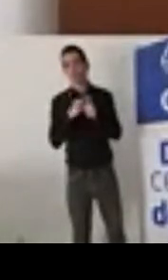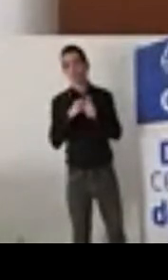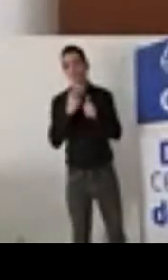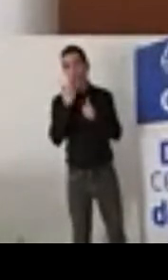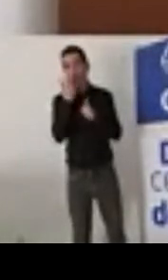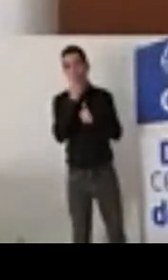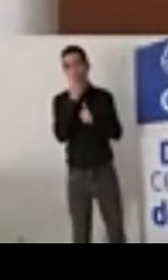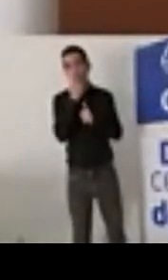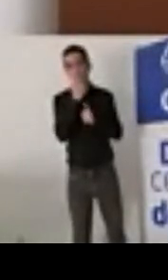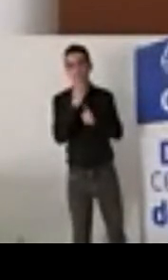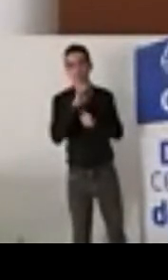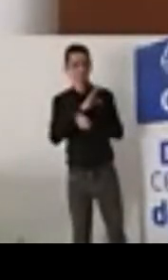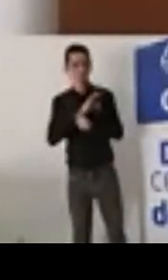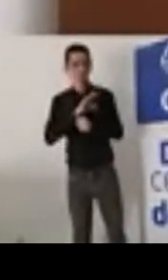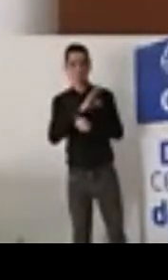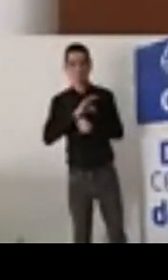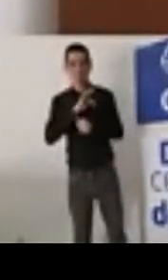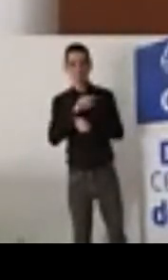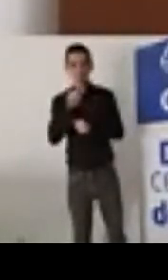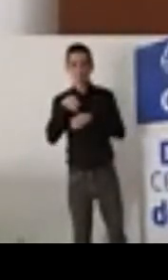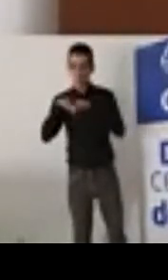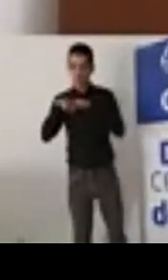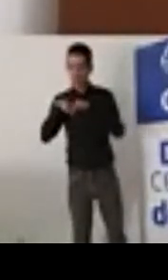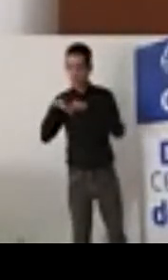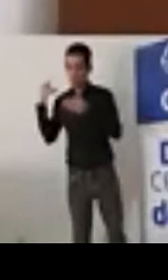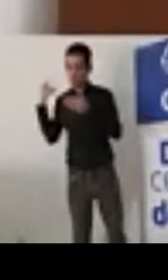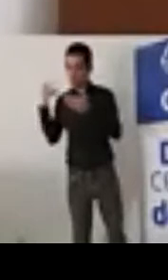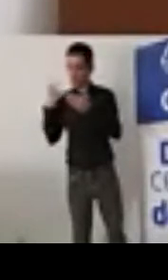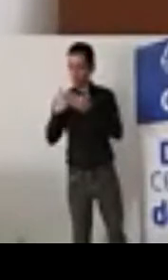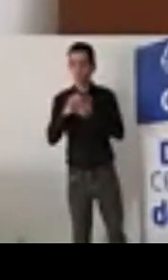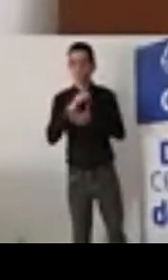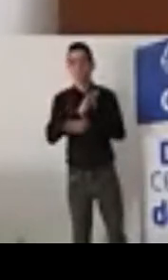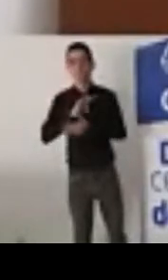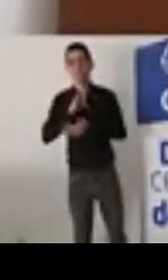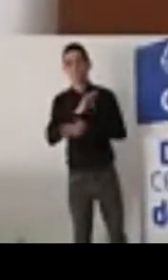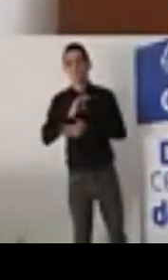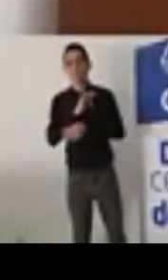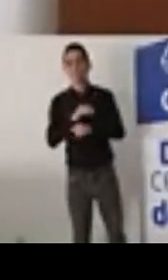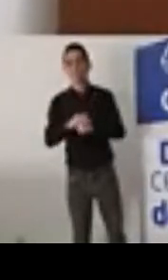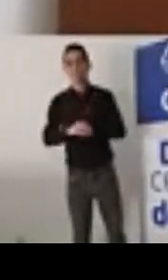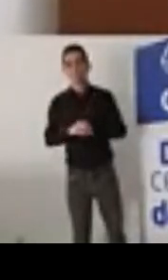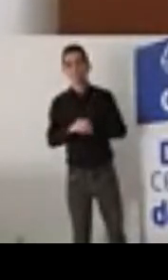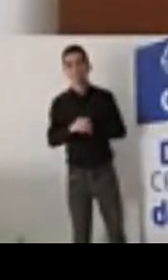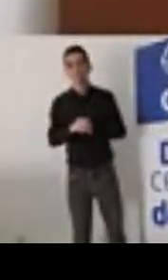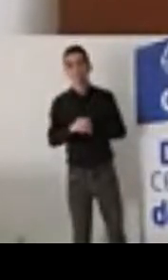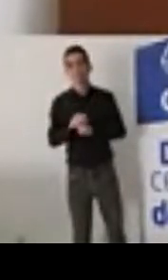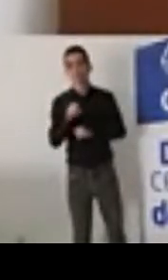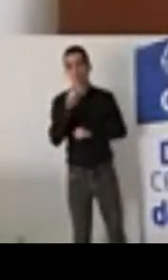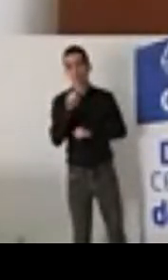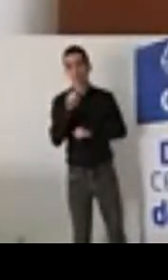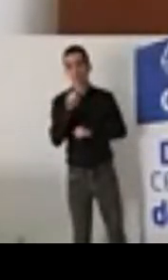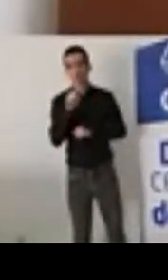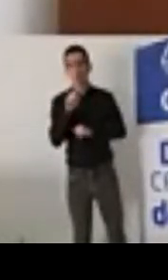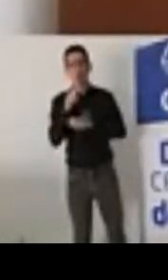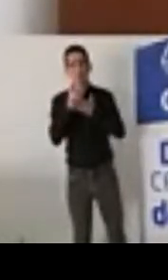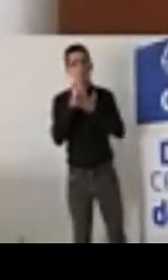también para tu compromiso para difusión y para empoderar, digamos, a más y